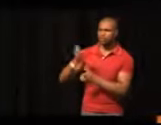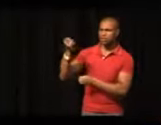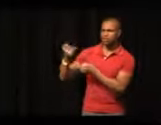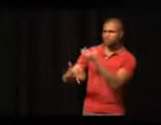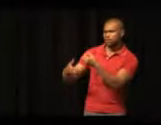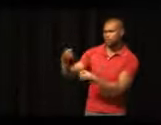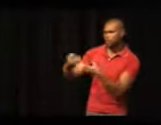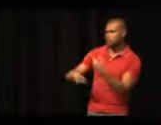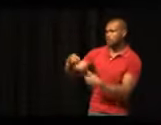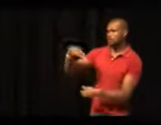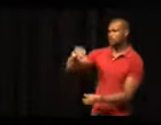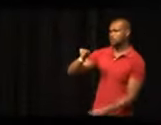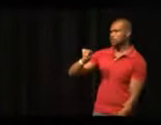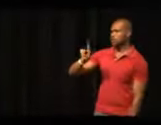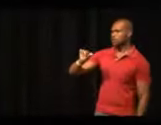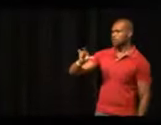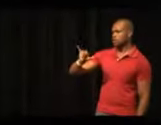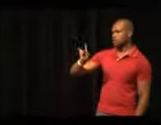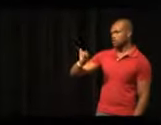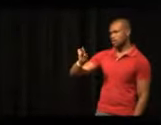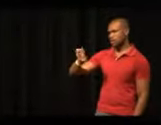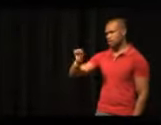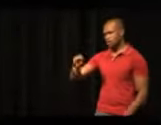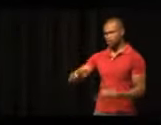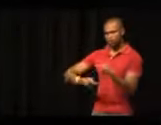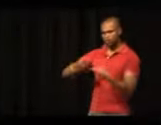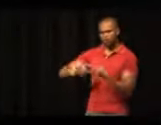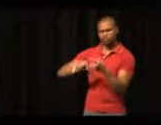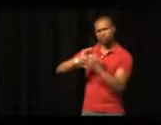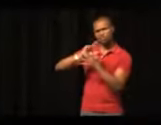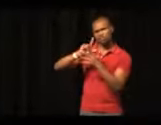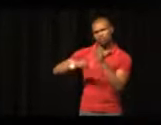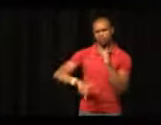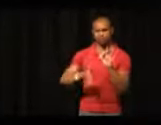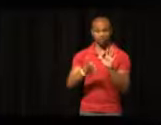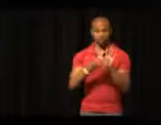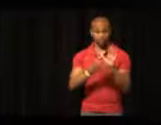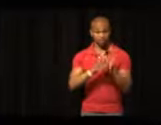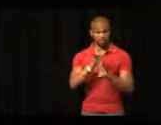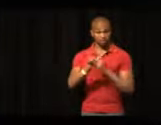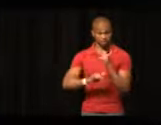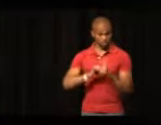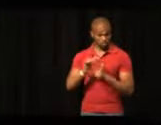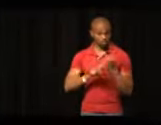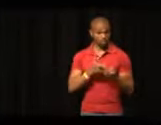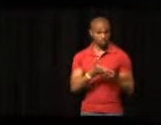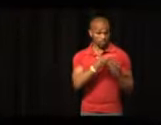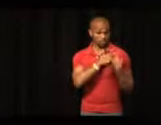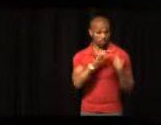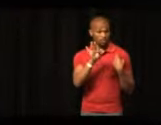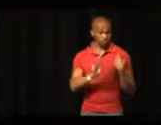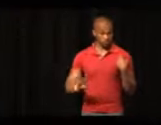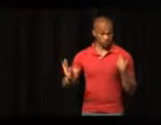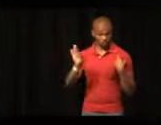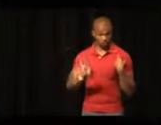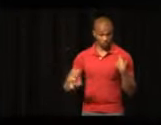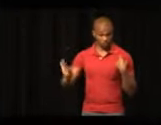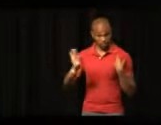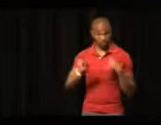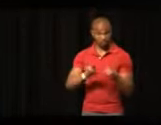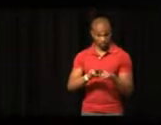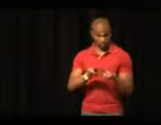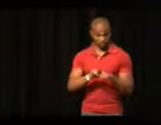puede hacer difundiendo nuevas modalidades y liderizando propuestas de acciones, el